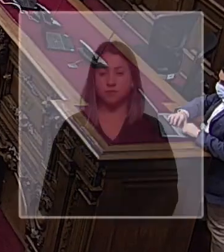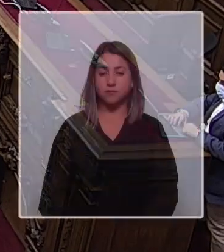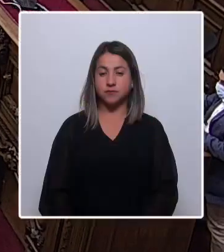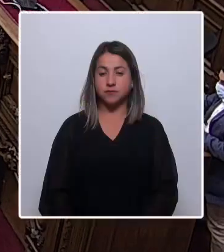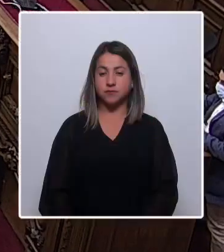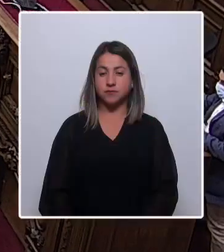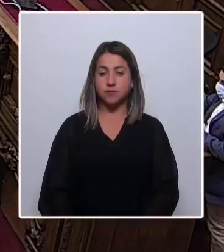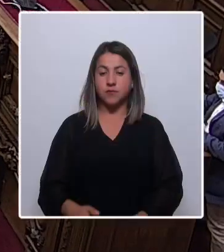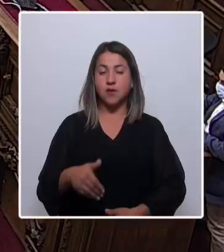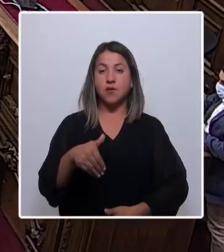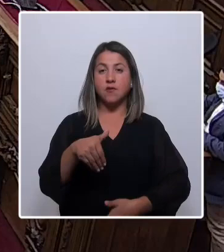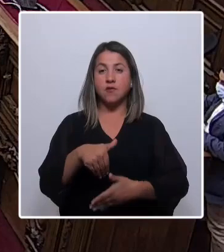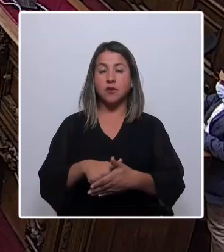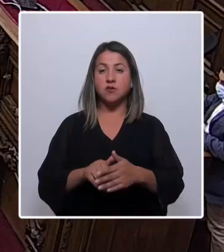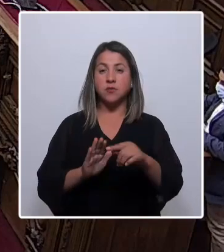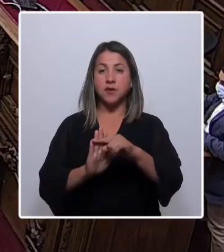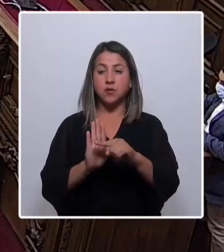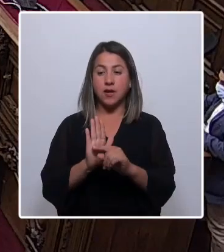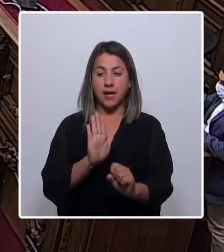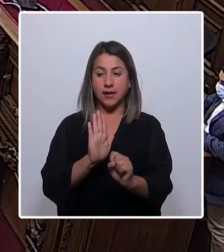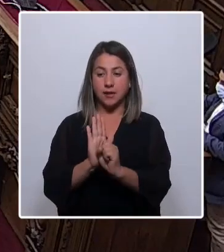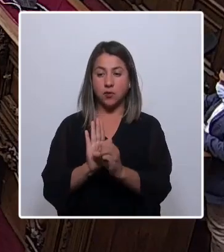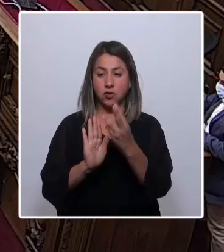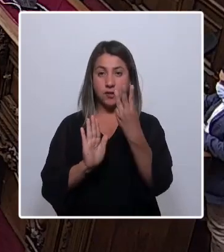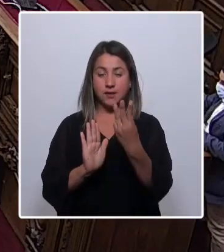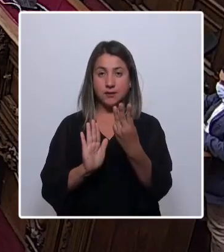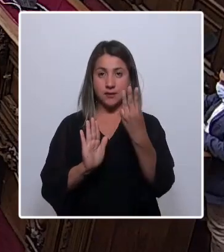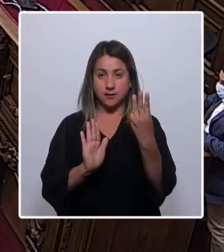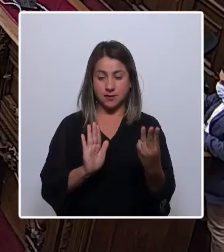En votación particular, el artículo 33,